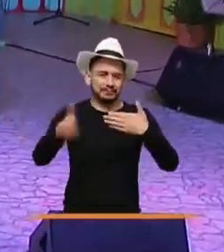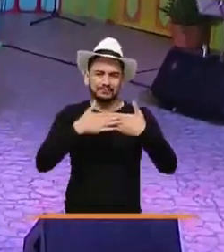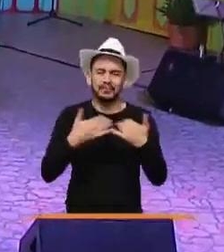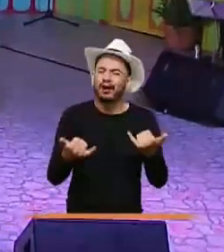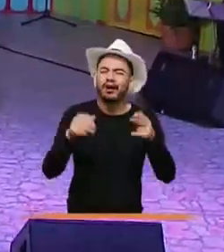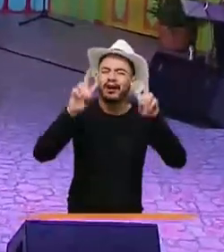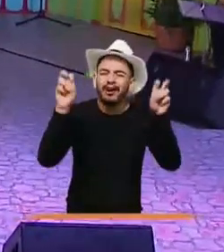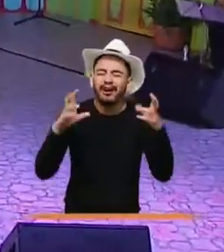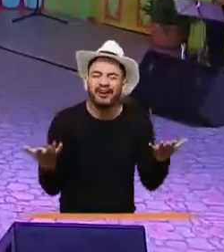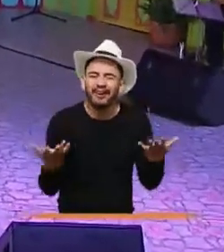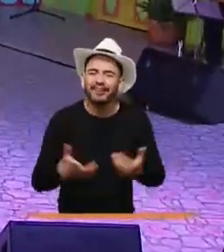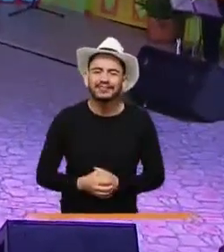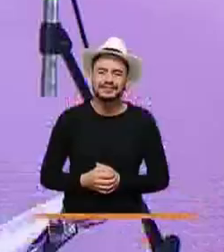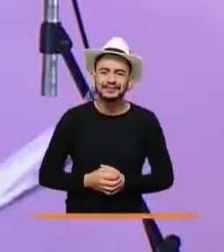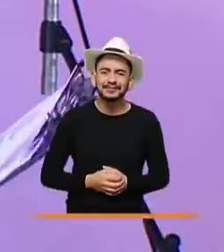es